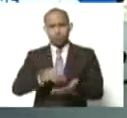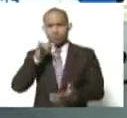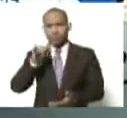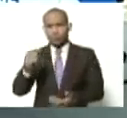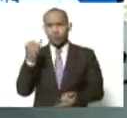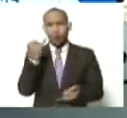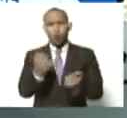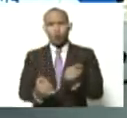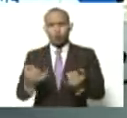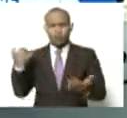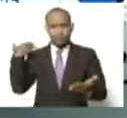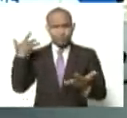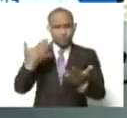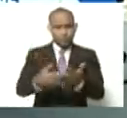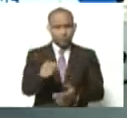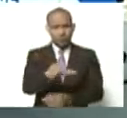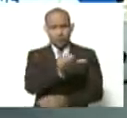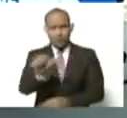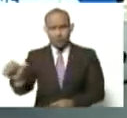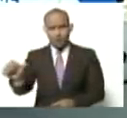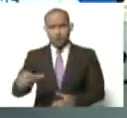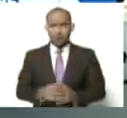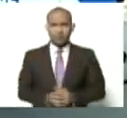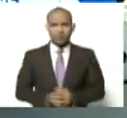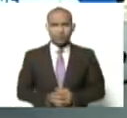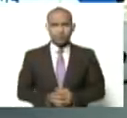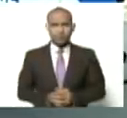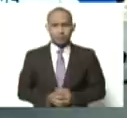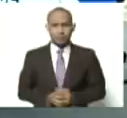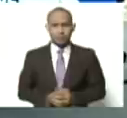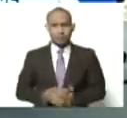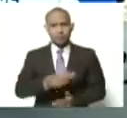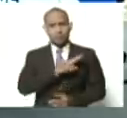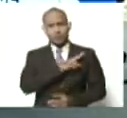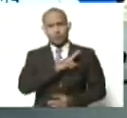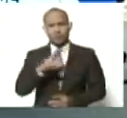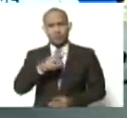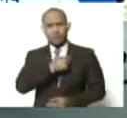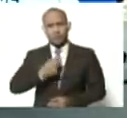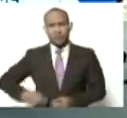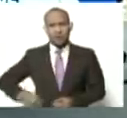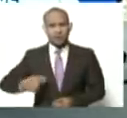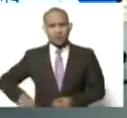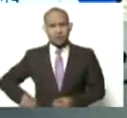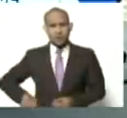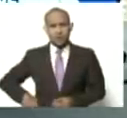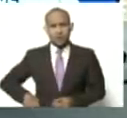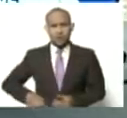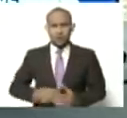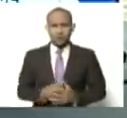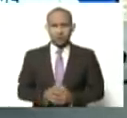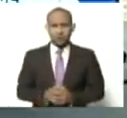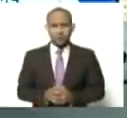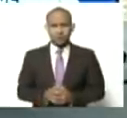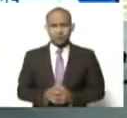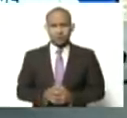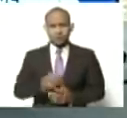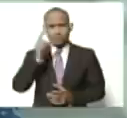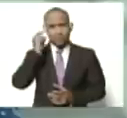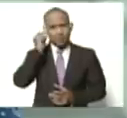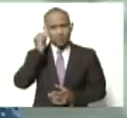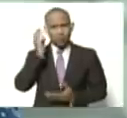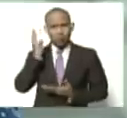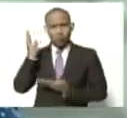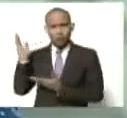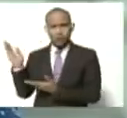últimas semanas. La vicepresidenta de Seguridad Ciudadana, almirante en jefa, Carmen Teresa